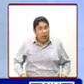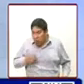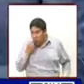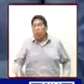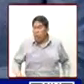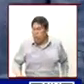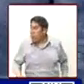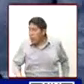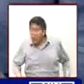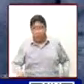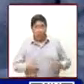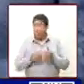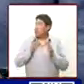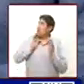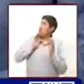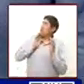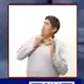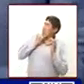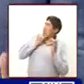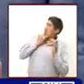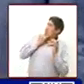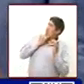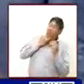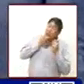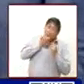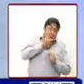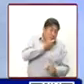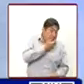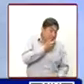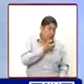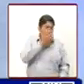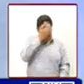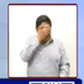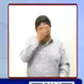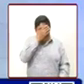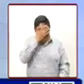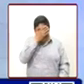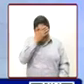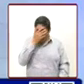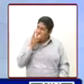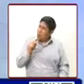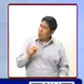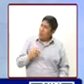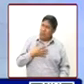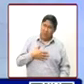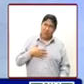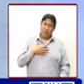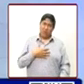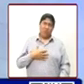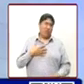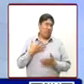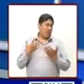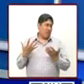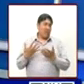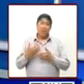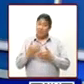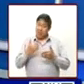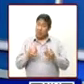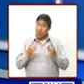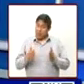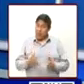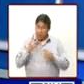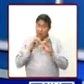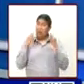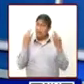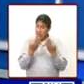cuando tocan el balón, el caso de Moisés Villador, pues agarran el balón y comienzan a silbar. Ellos dicen, no, que no pase eso. Porque claro, detrás de un jugador también